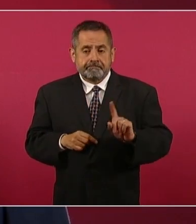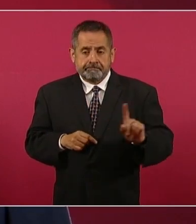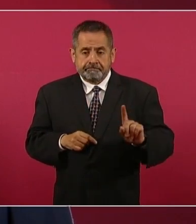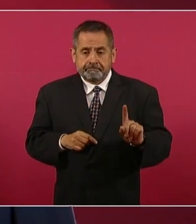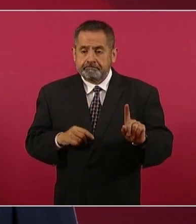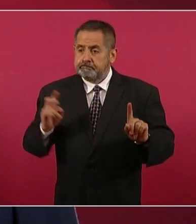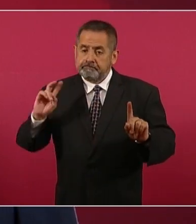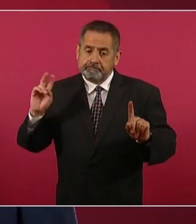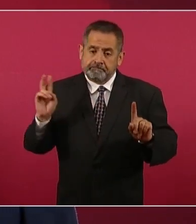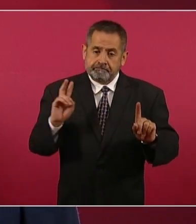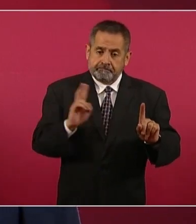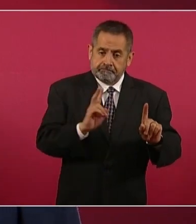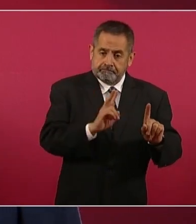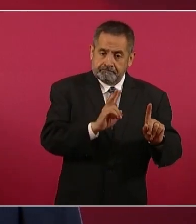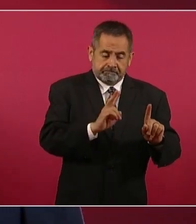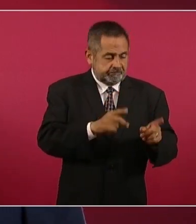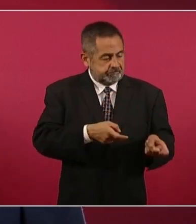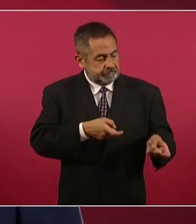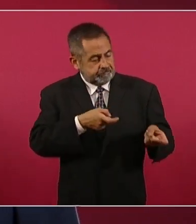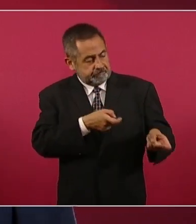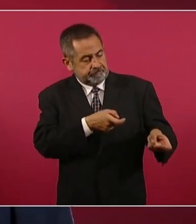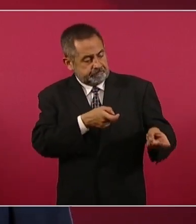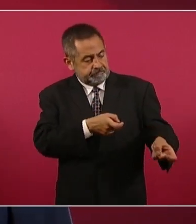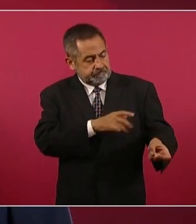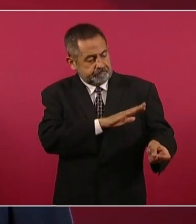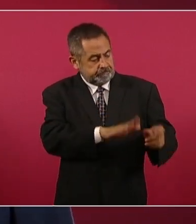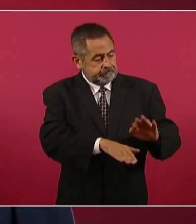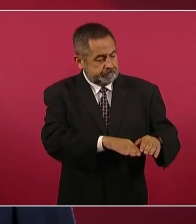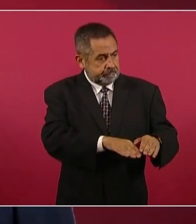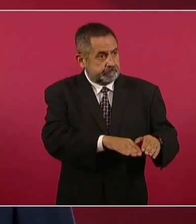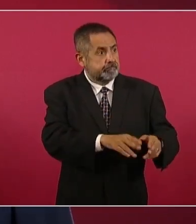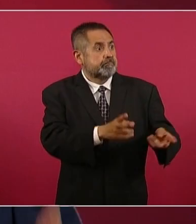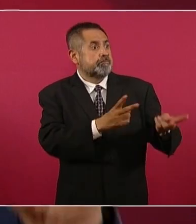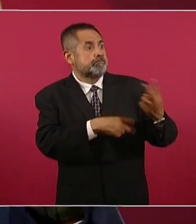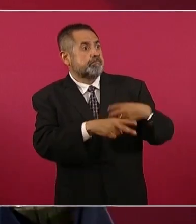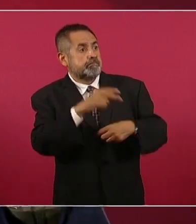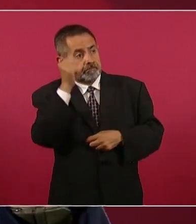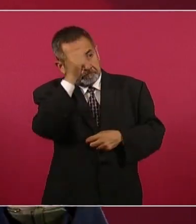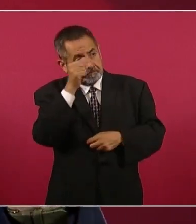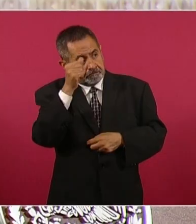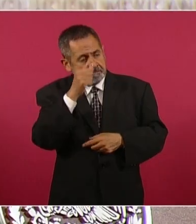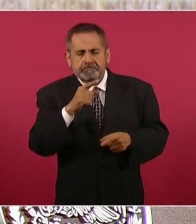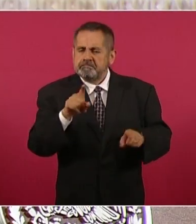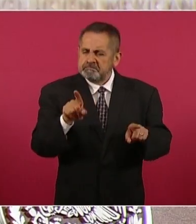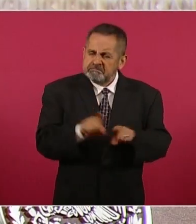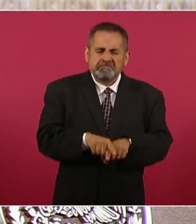asesinaron, salieron los sacerdotes y al parecer